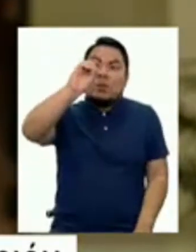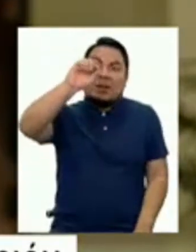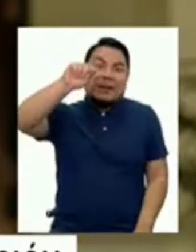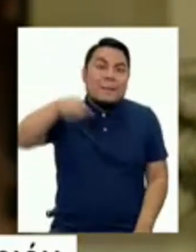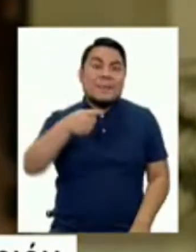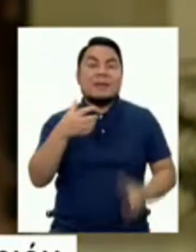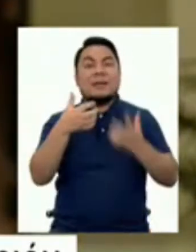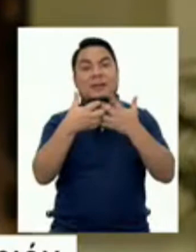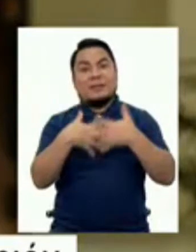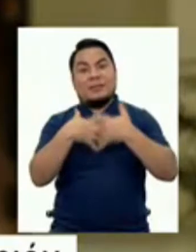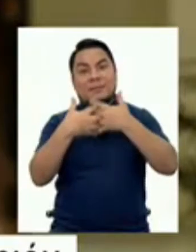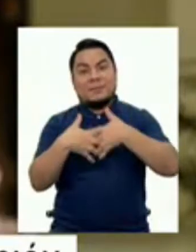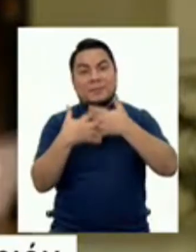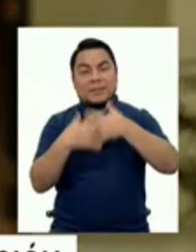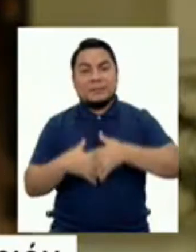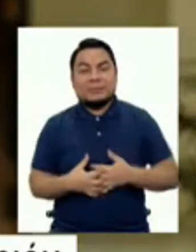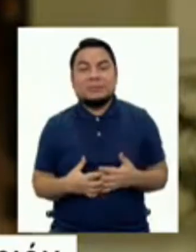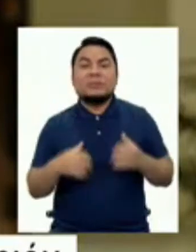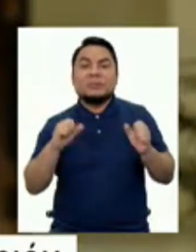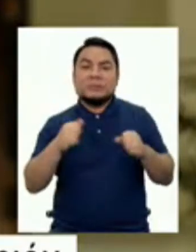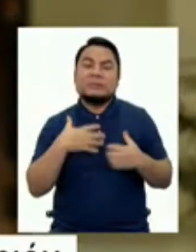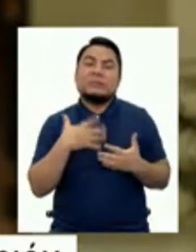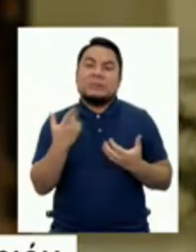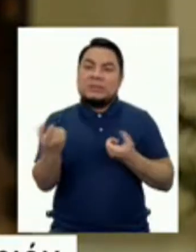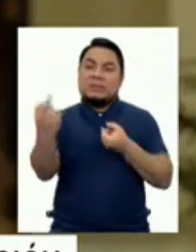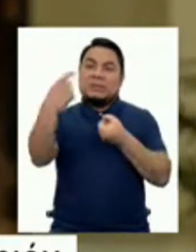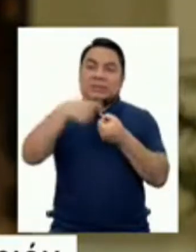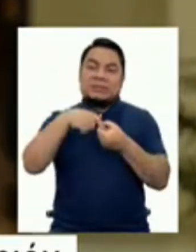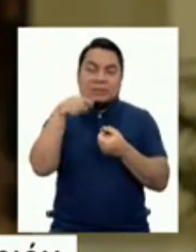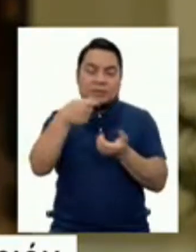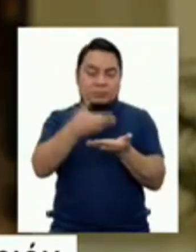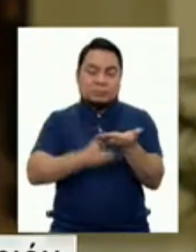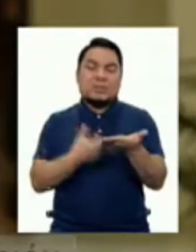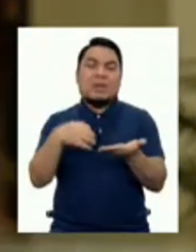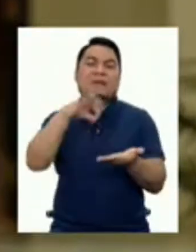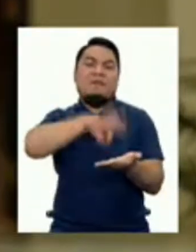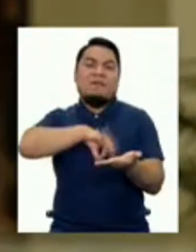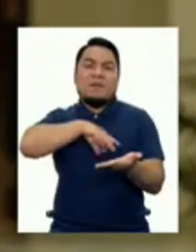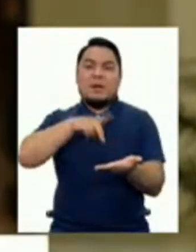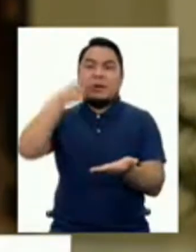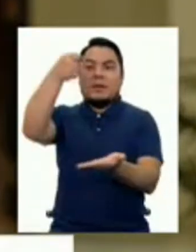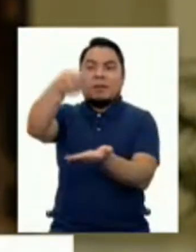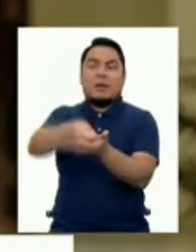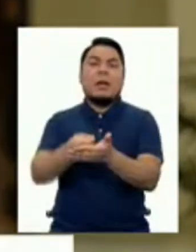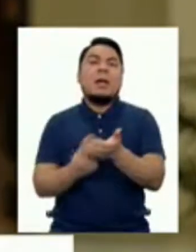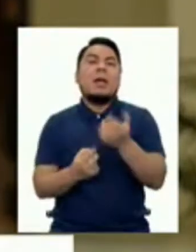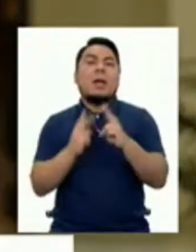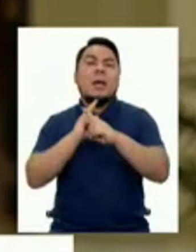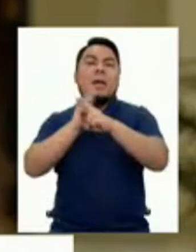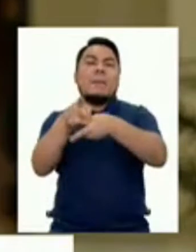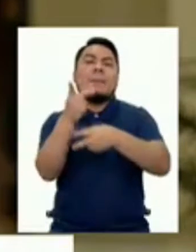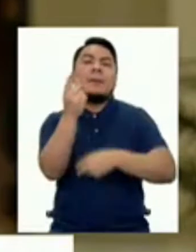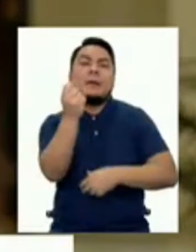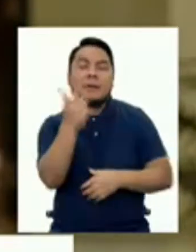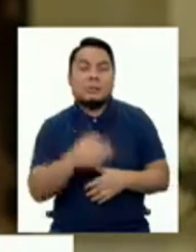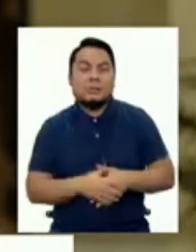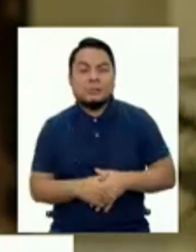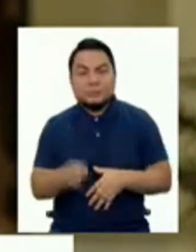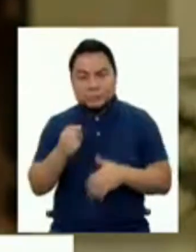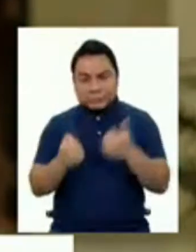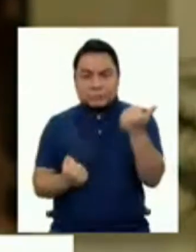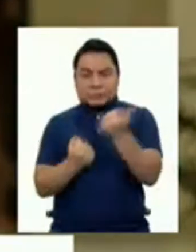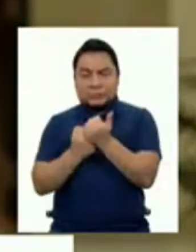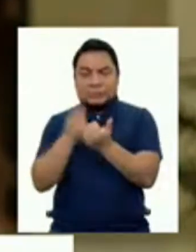240 mil empresas se han beneficiado con este crédito, con el soporte y el